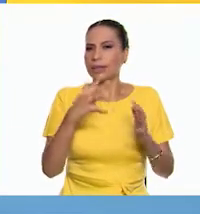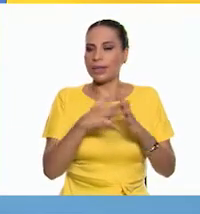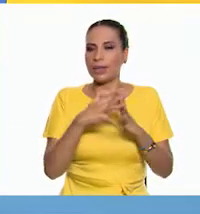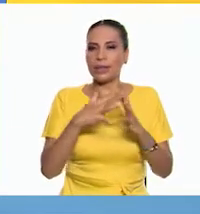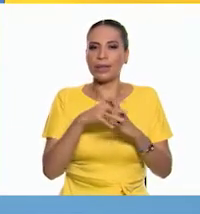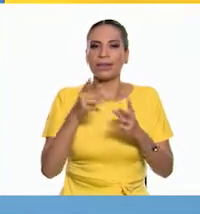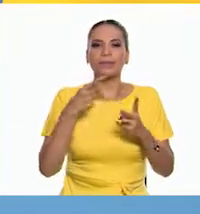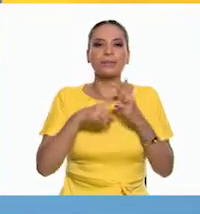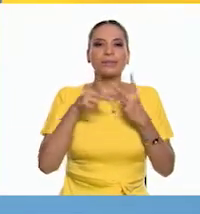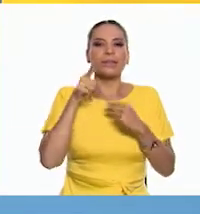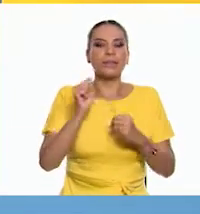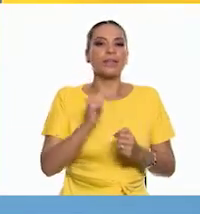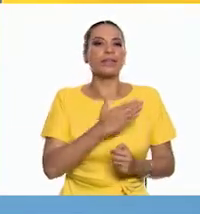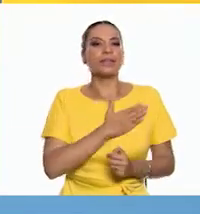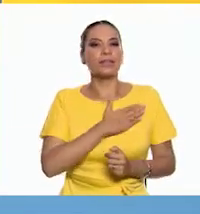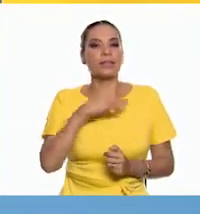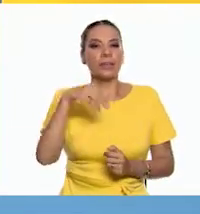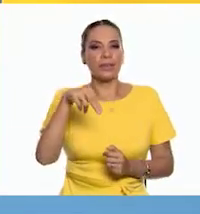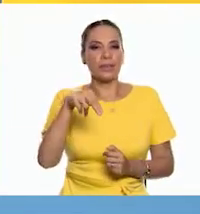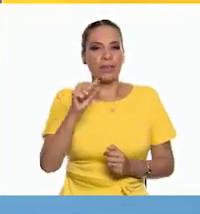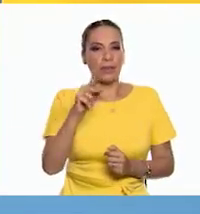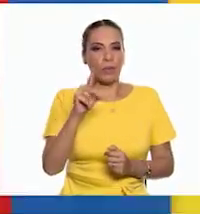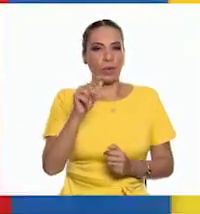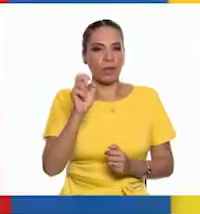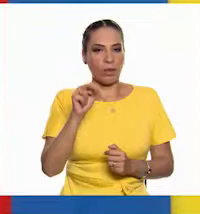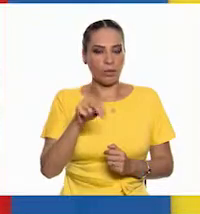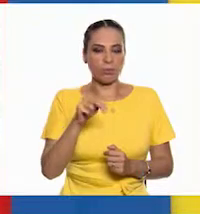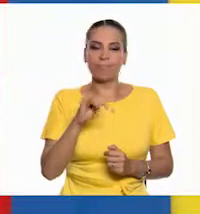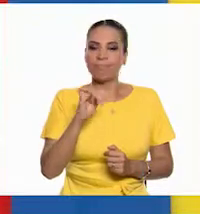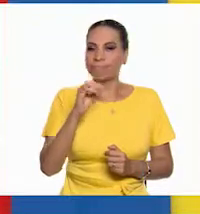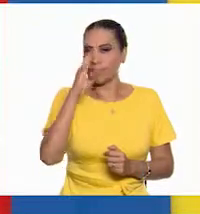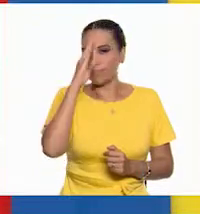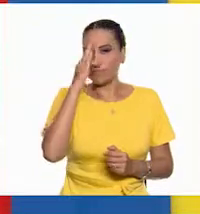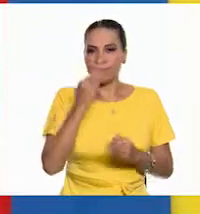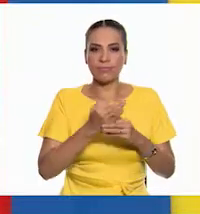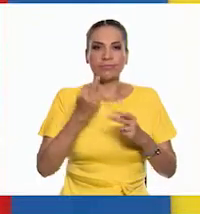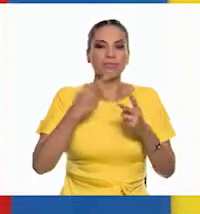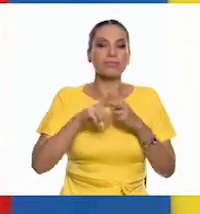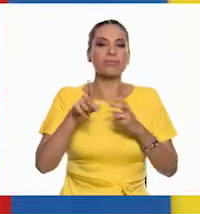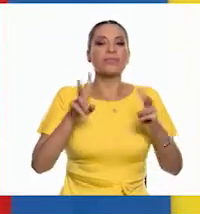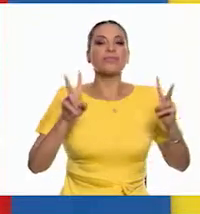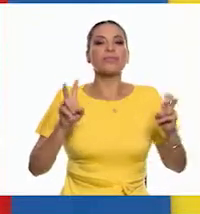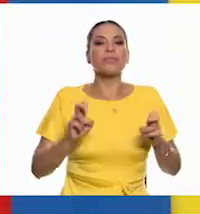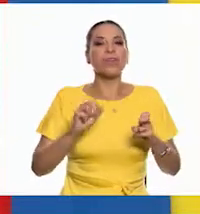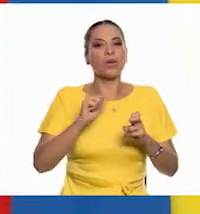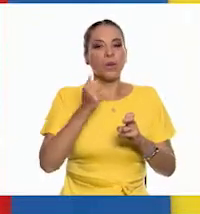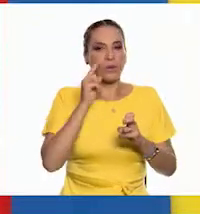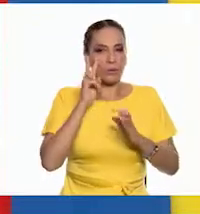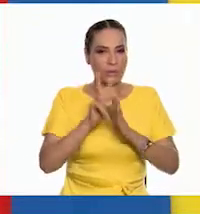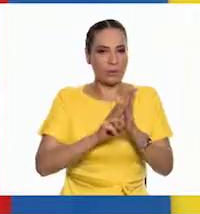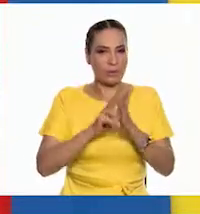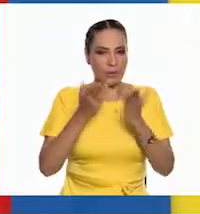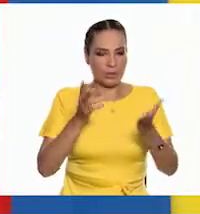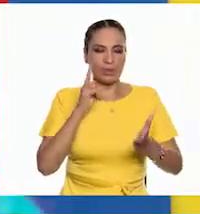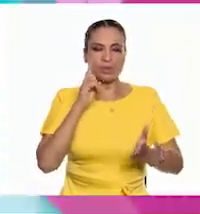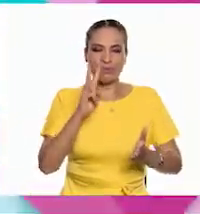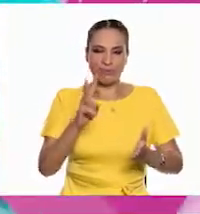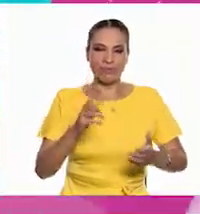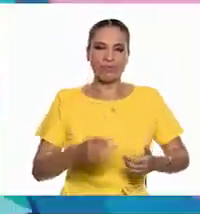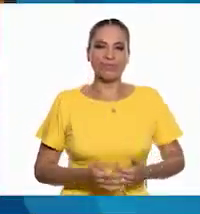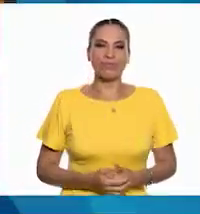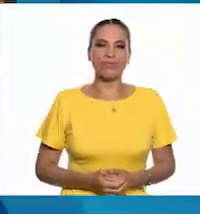la que emprendió Napoleón Bonaparte. ¿Qué les parece si comenzamos este tema con el siguiente video? Vamos a